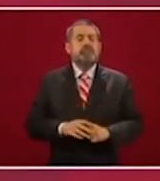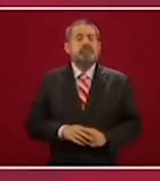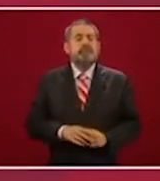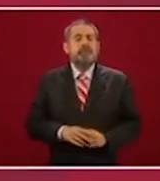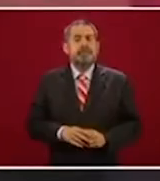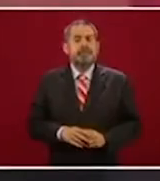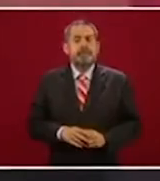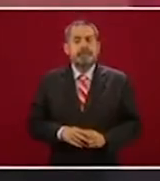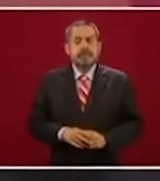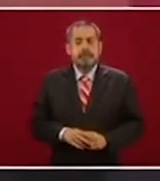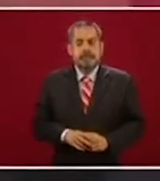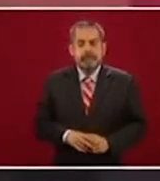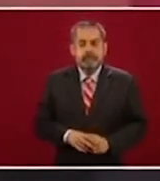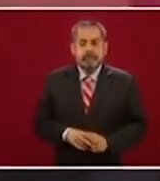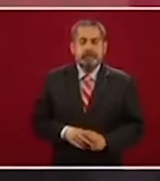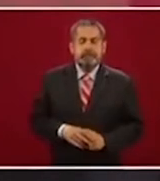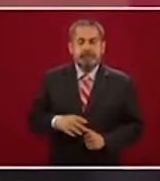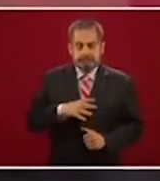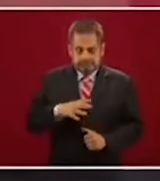hay